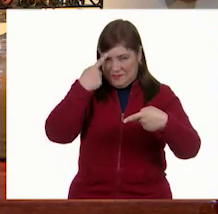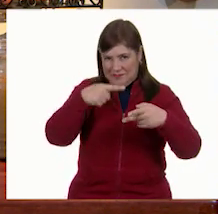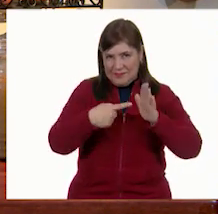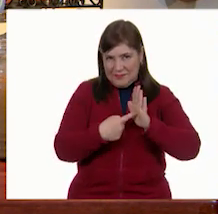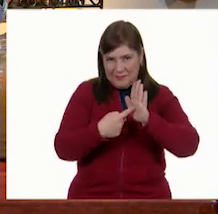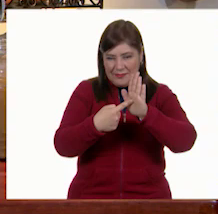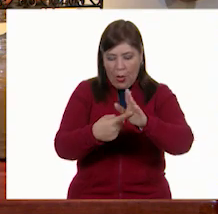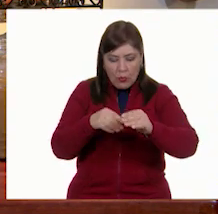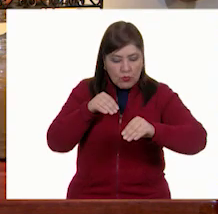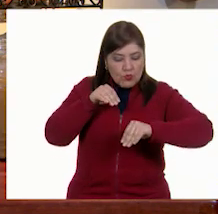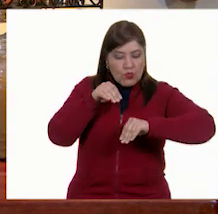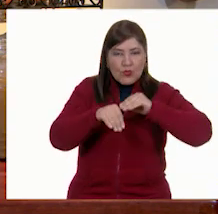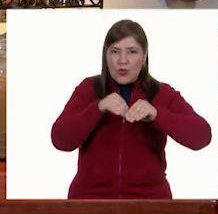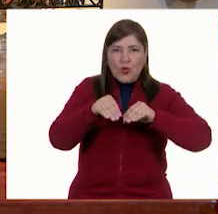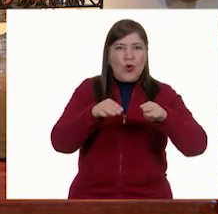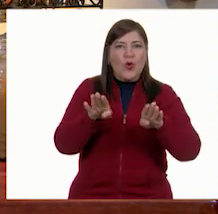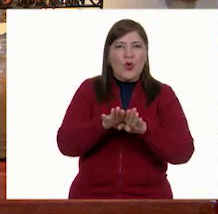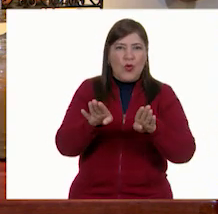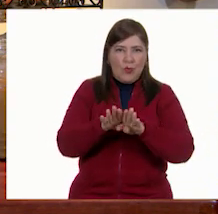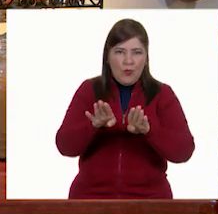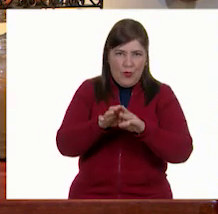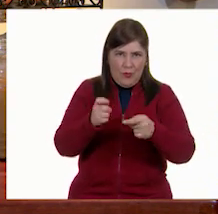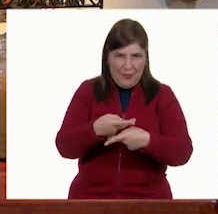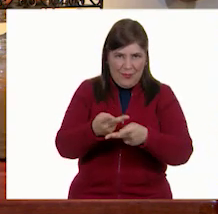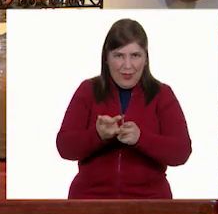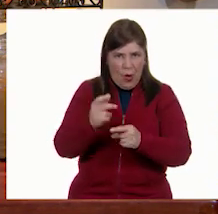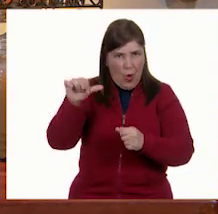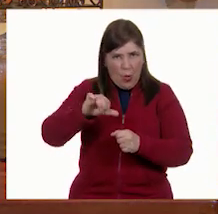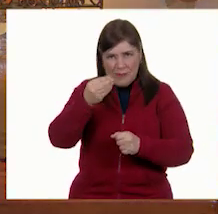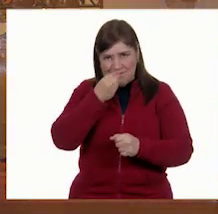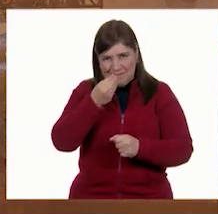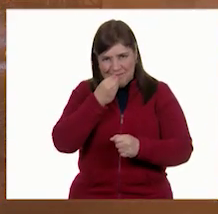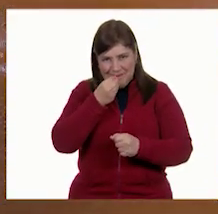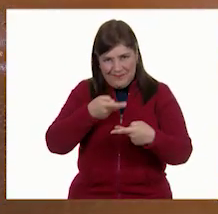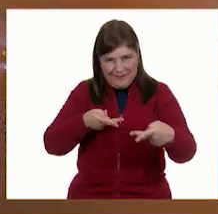el montaje final de los platos que hoy hemos preparado.